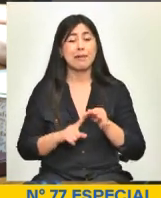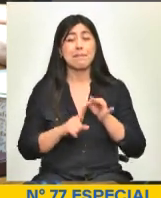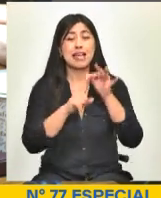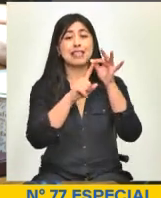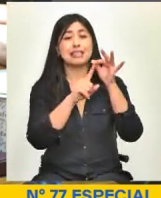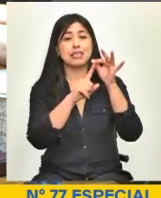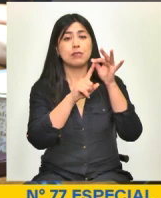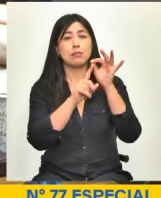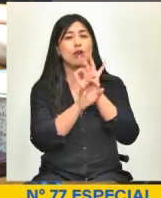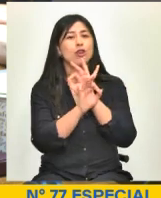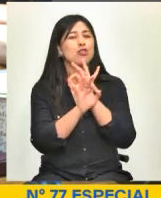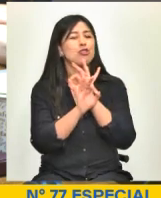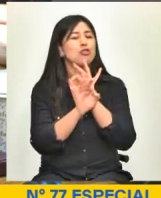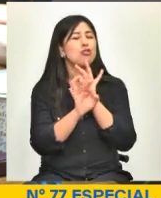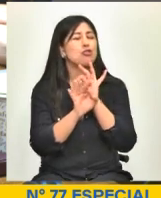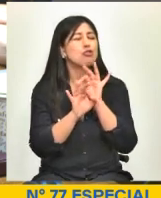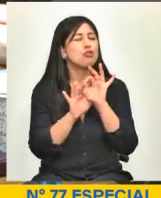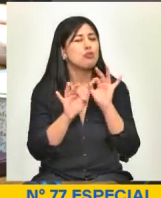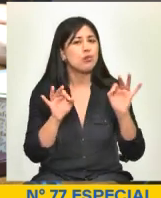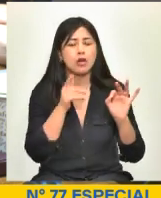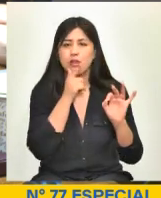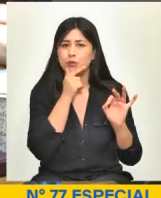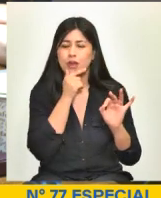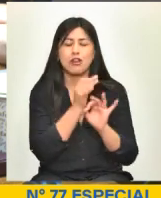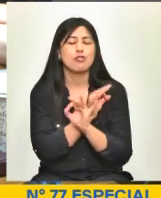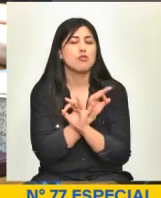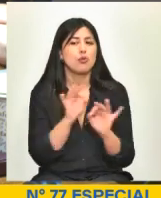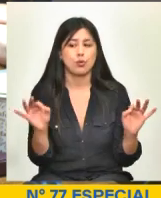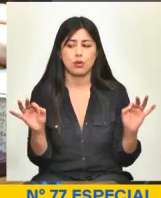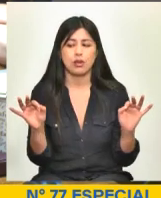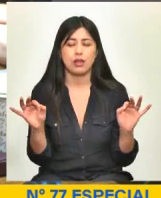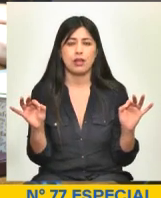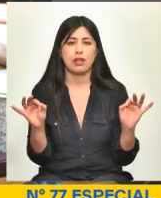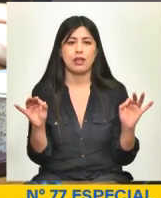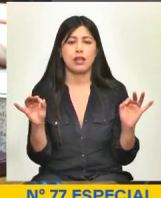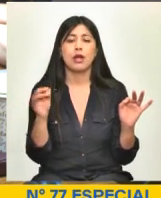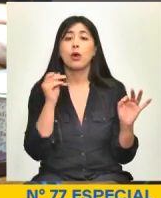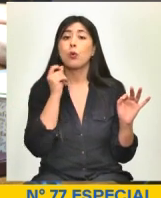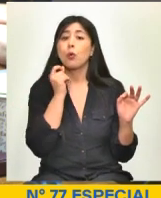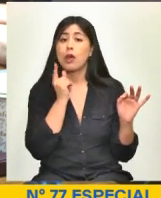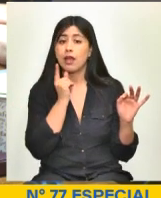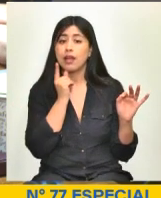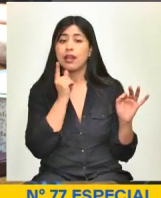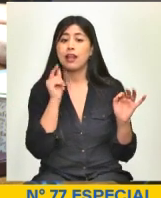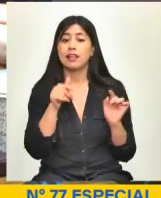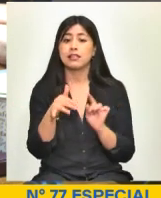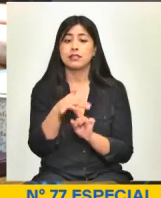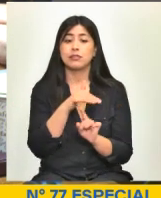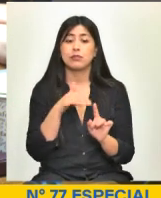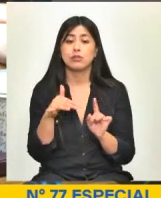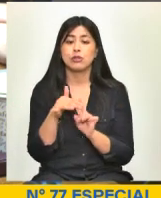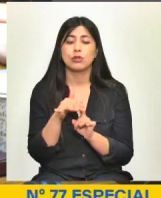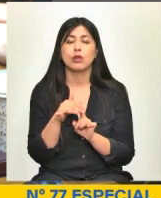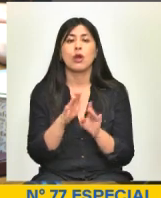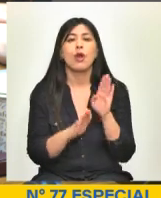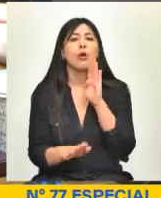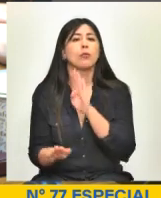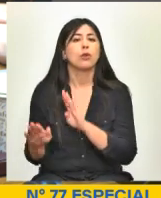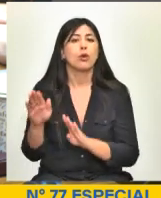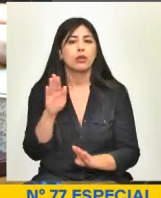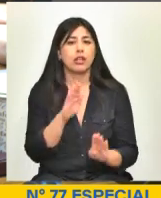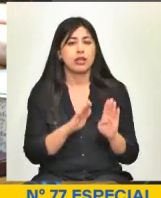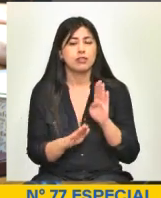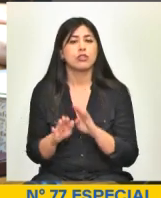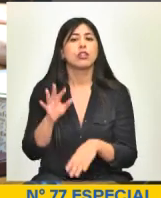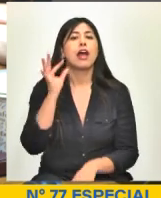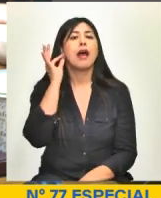que nunca pueden estar en tela de juicio. Y eso dice en relación, en este caso, con la protección a